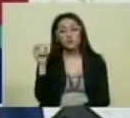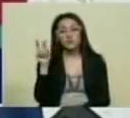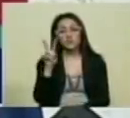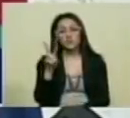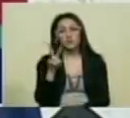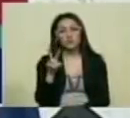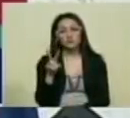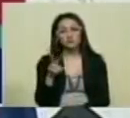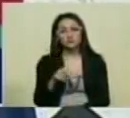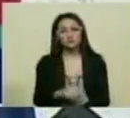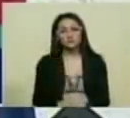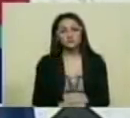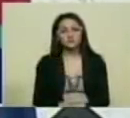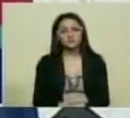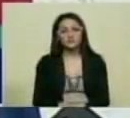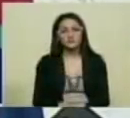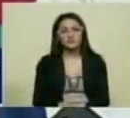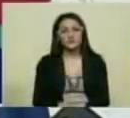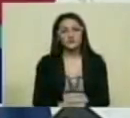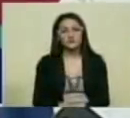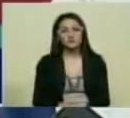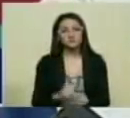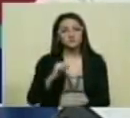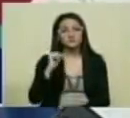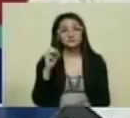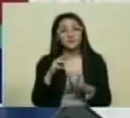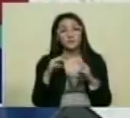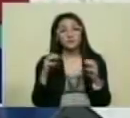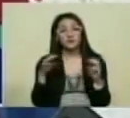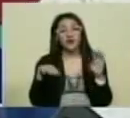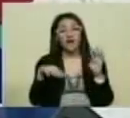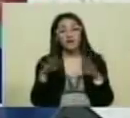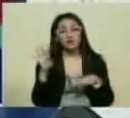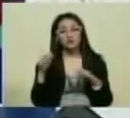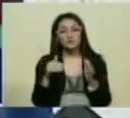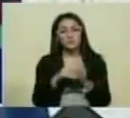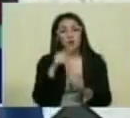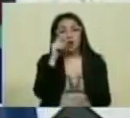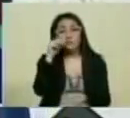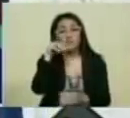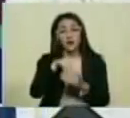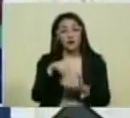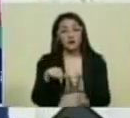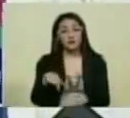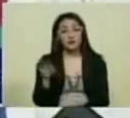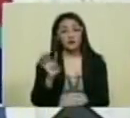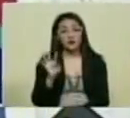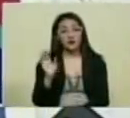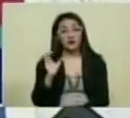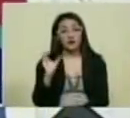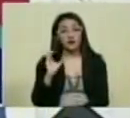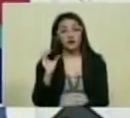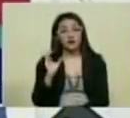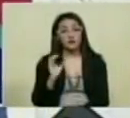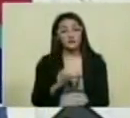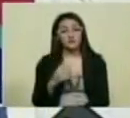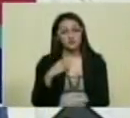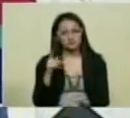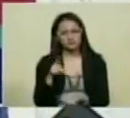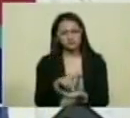nosotros tomando la Policía Metropolitana, que tenía 14.000 hombres armados aquí en Caracas. Y le llegamos